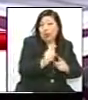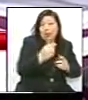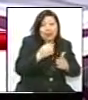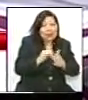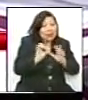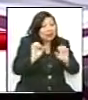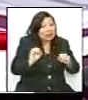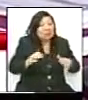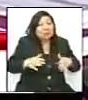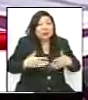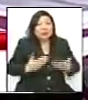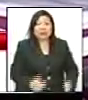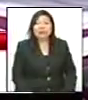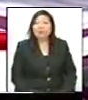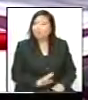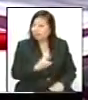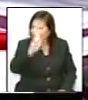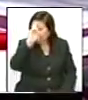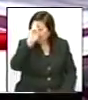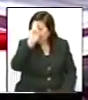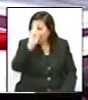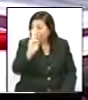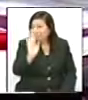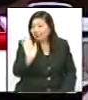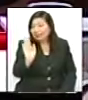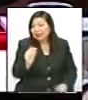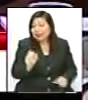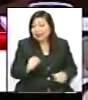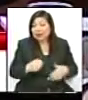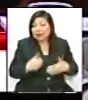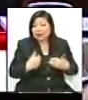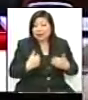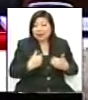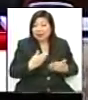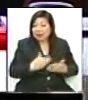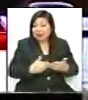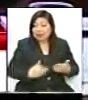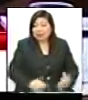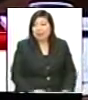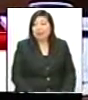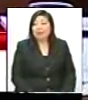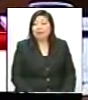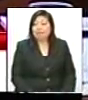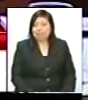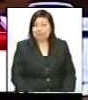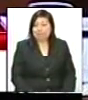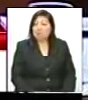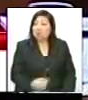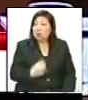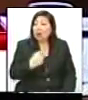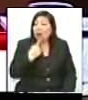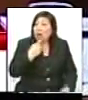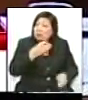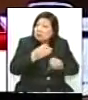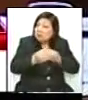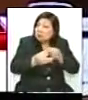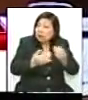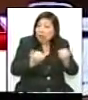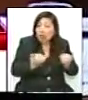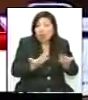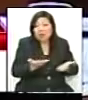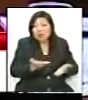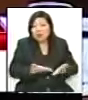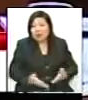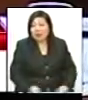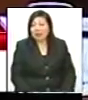personal. Creo, con todo respeto, si creen que no debo exponerla, no la expongo, ¿no? Se las hago saber como una emoción,